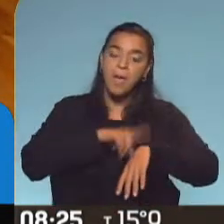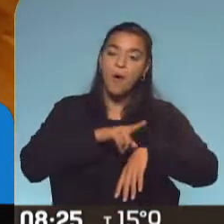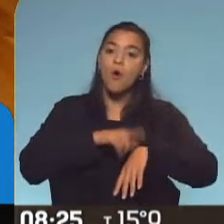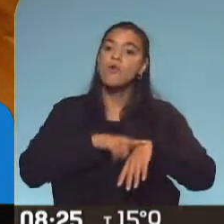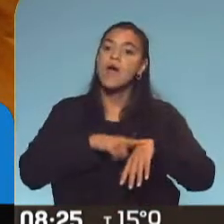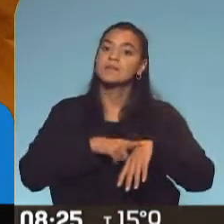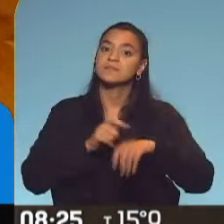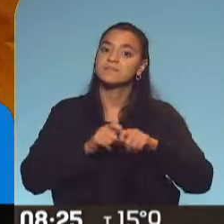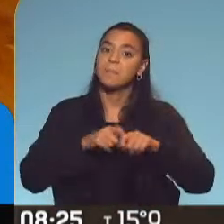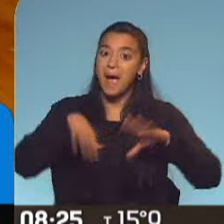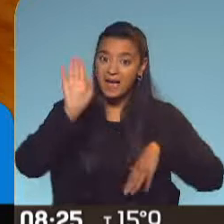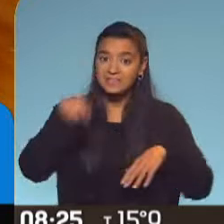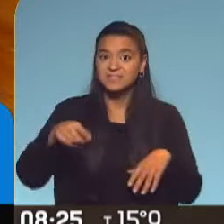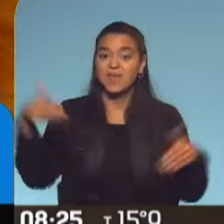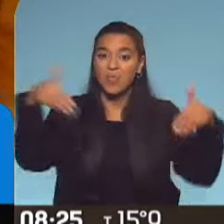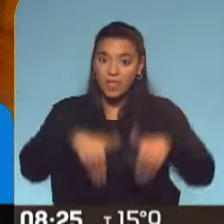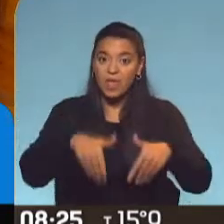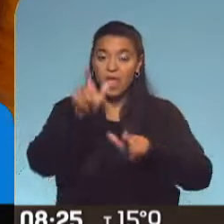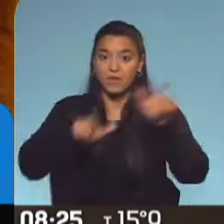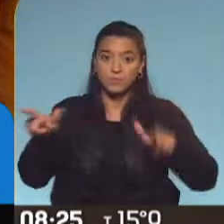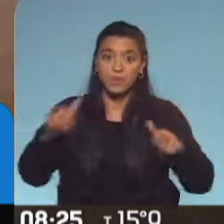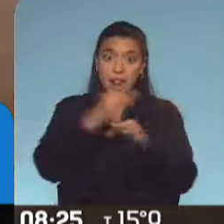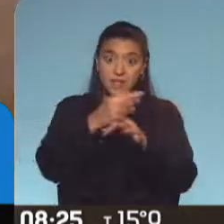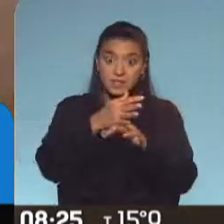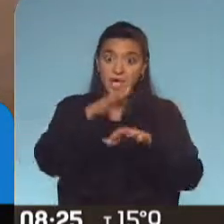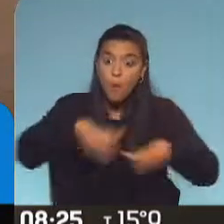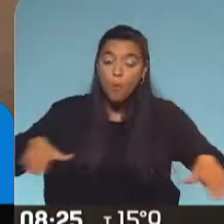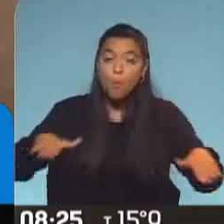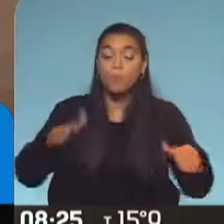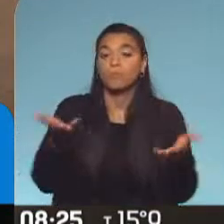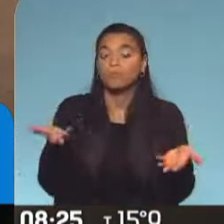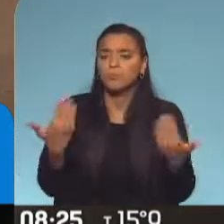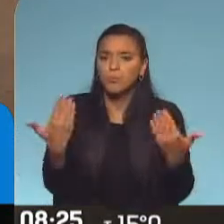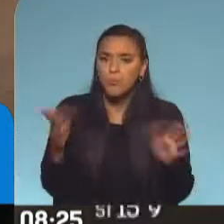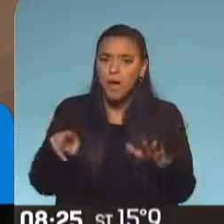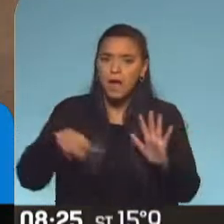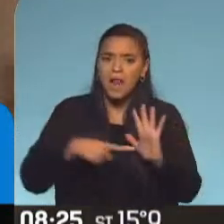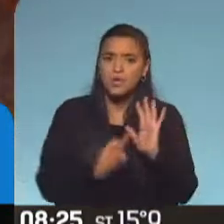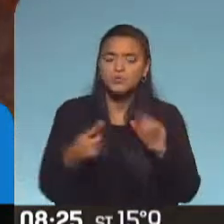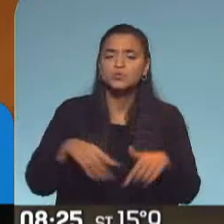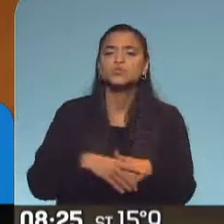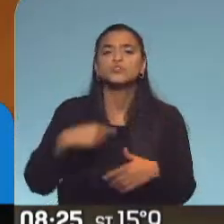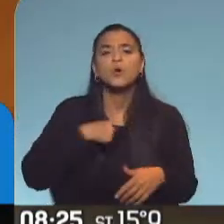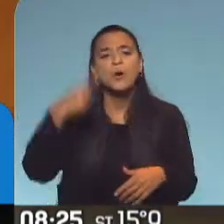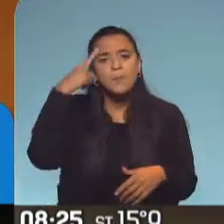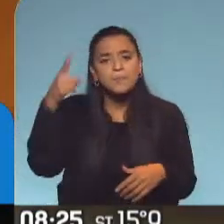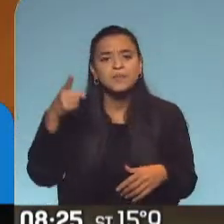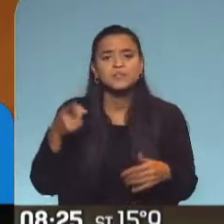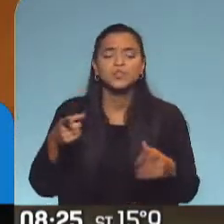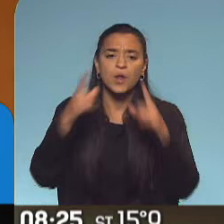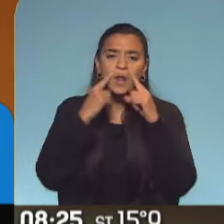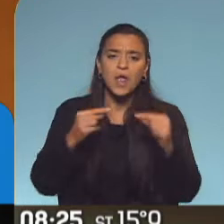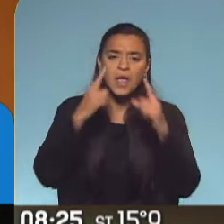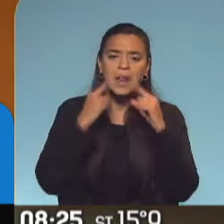de los chicos, de los alumnos en las escuelas, tal como, por ejemplo, se reclama aquí en la ciudad de Buenos Aires? Yo veo que hay reclamos en los medios, pero no